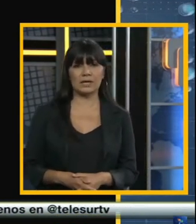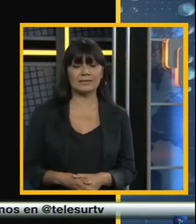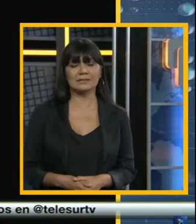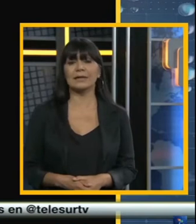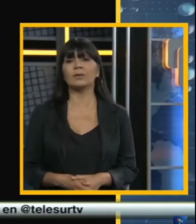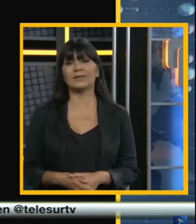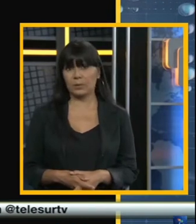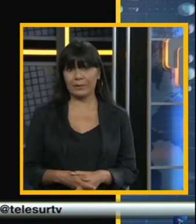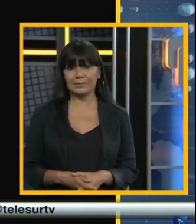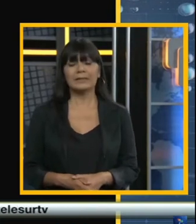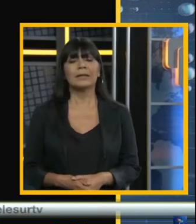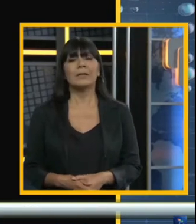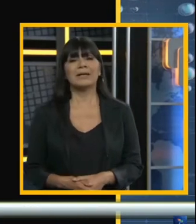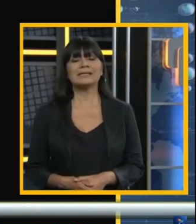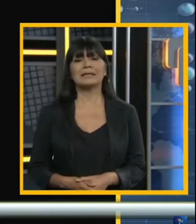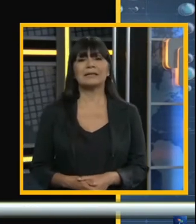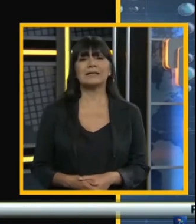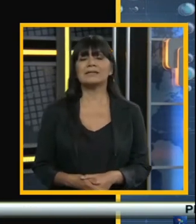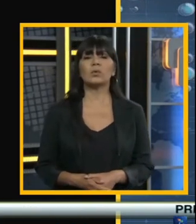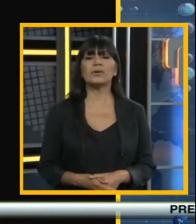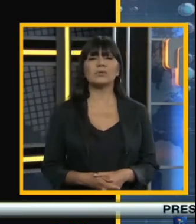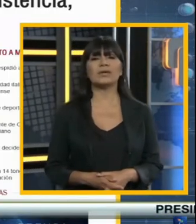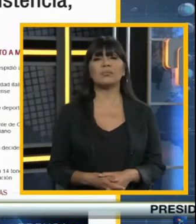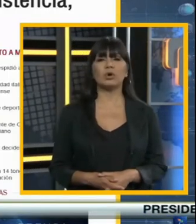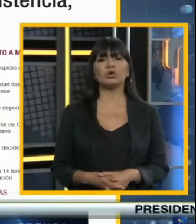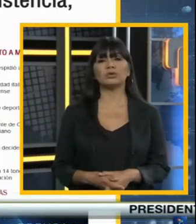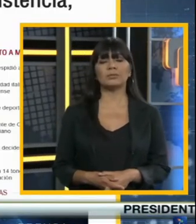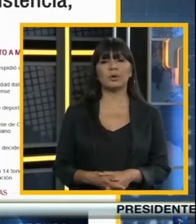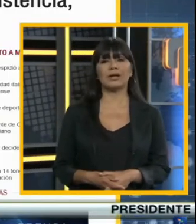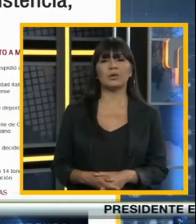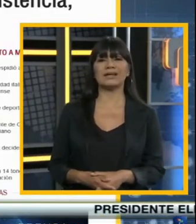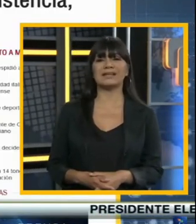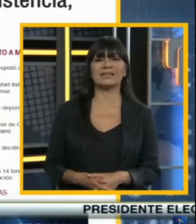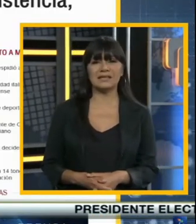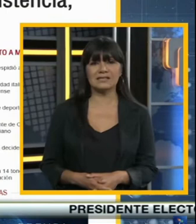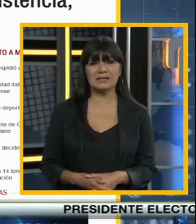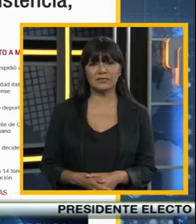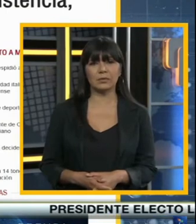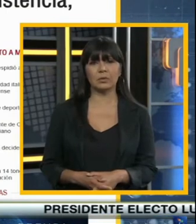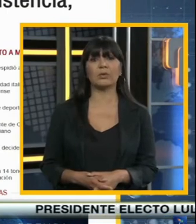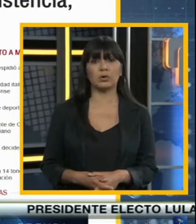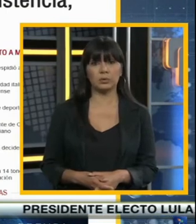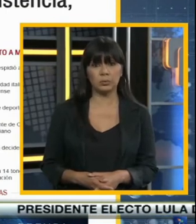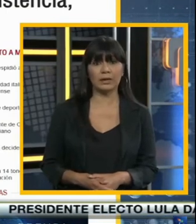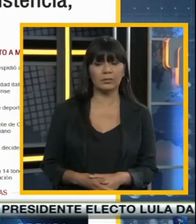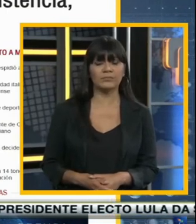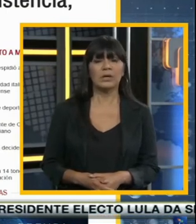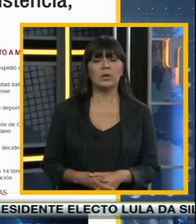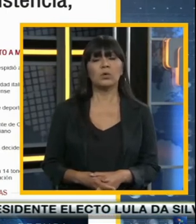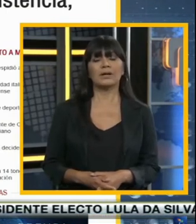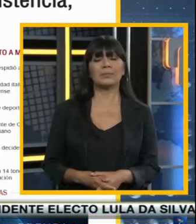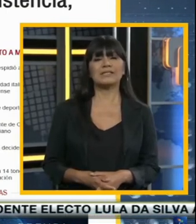redes sociales, en nuestra web. Prensa Latina dice: Cuba es un ejemplo contemporáneo de resistencia, afirma un